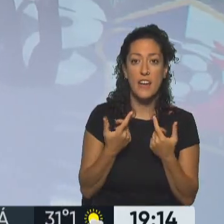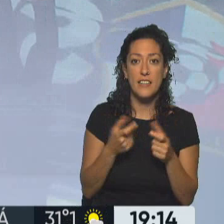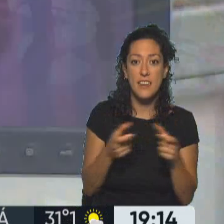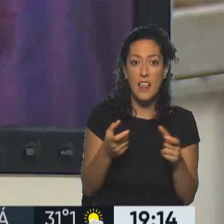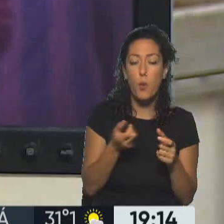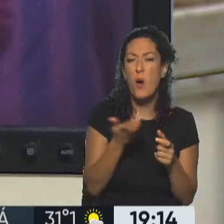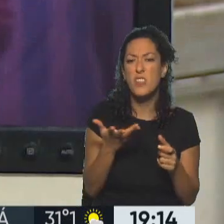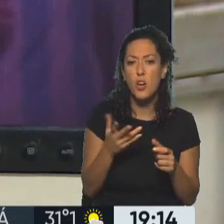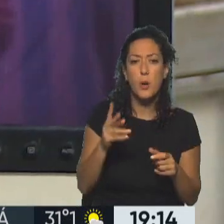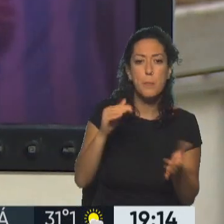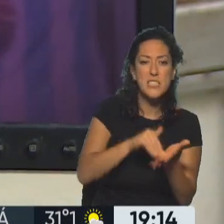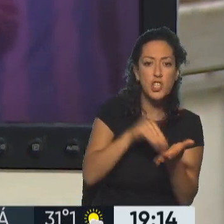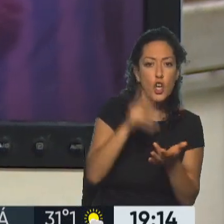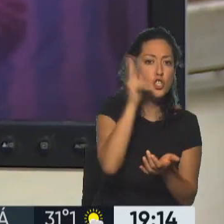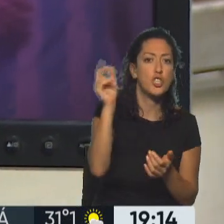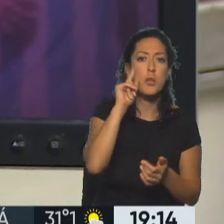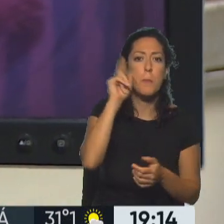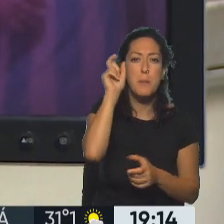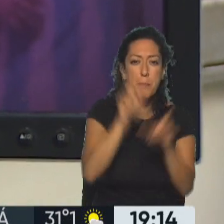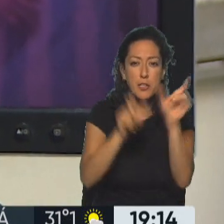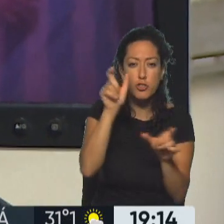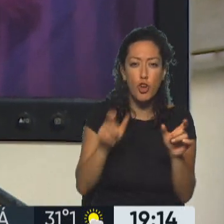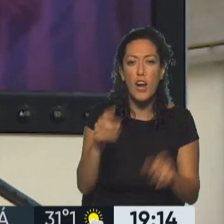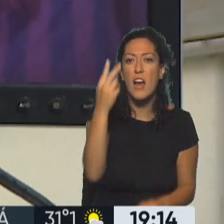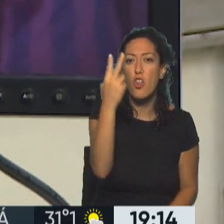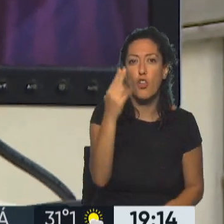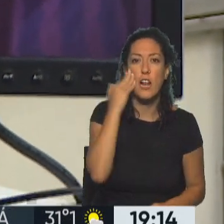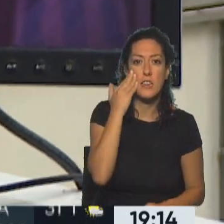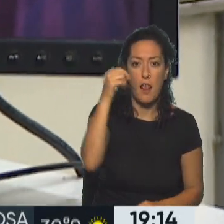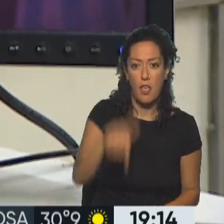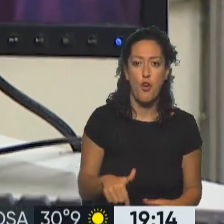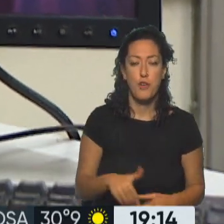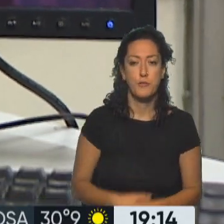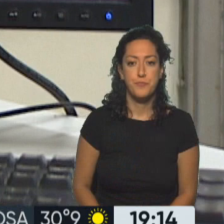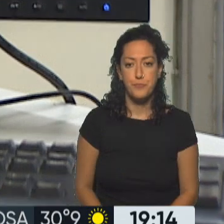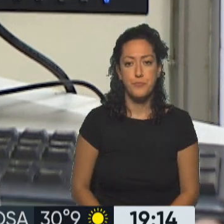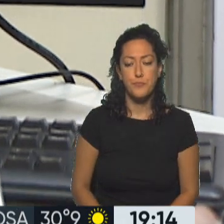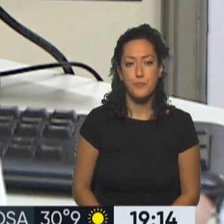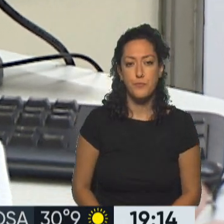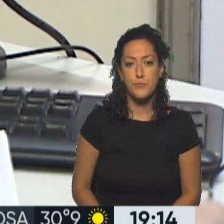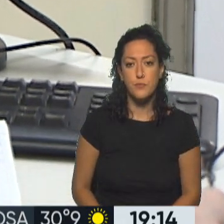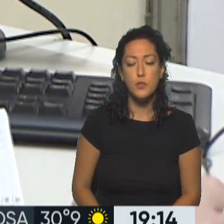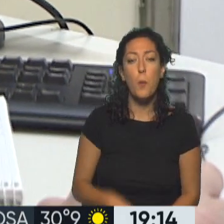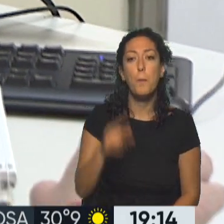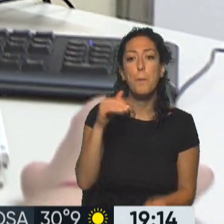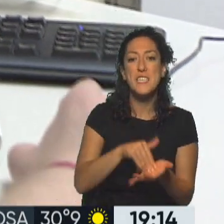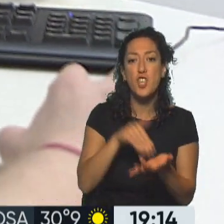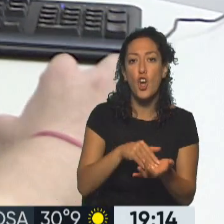de 1.800.000 usuarios a las 14 horas de hoy. Ok. 1.800.000.